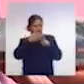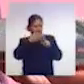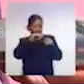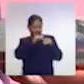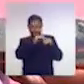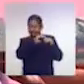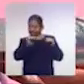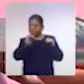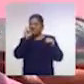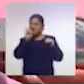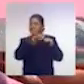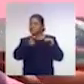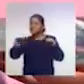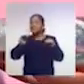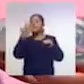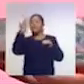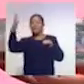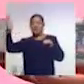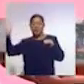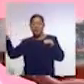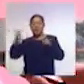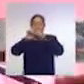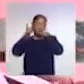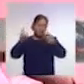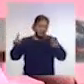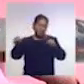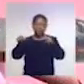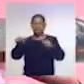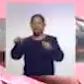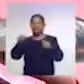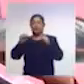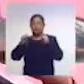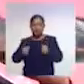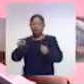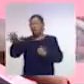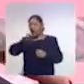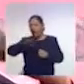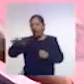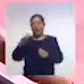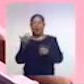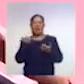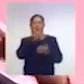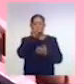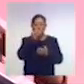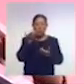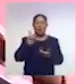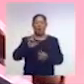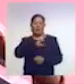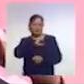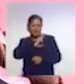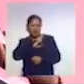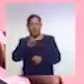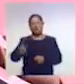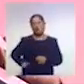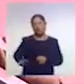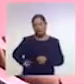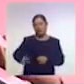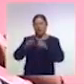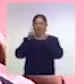medio ambiente y el desarrollo social, es decir, la academia, el gobierno, la iniciativa privada, el desarrollo